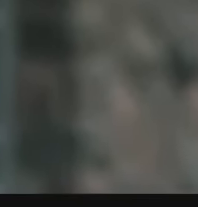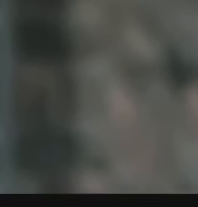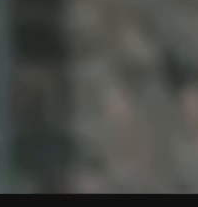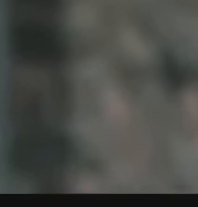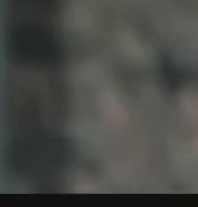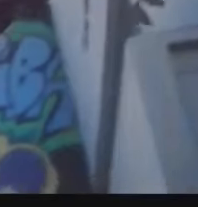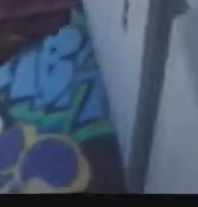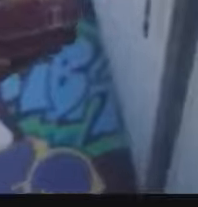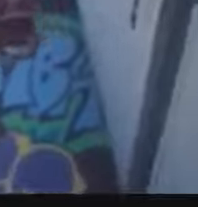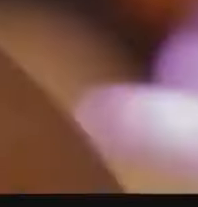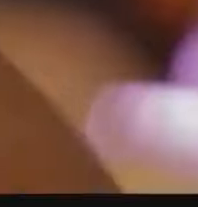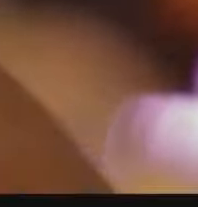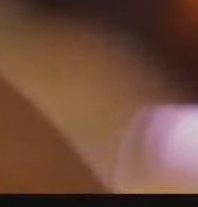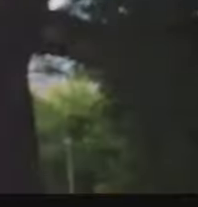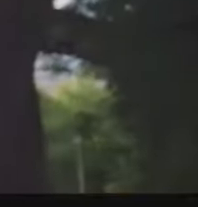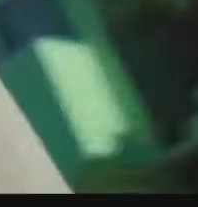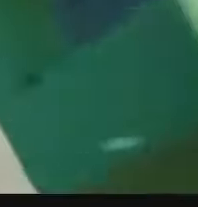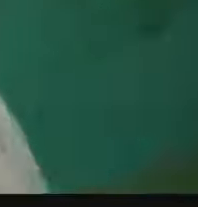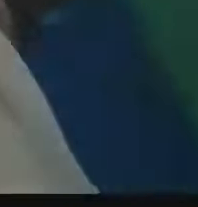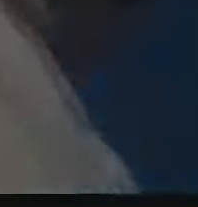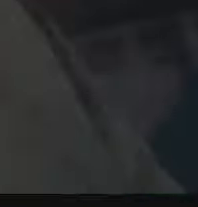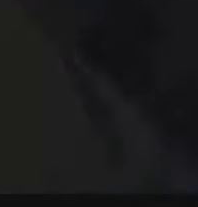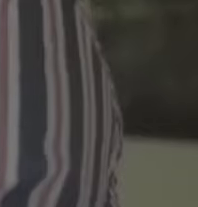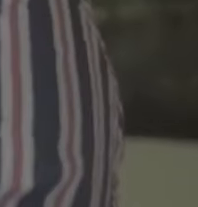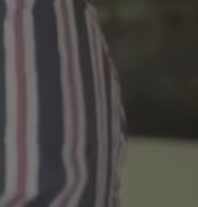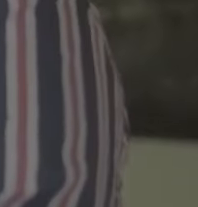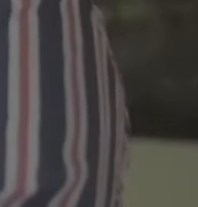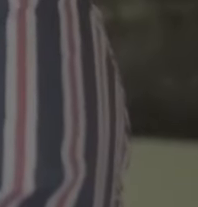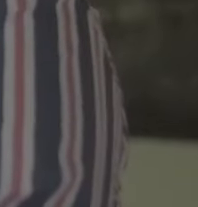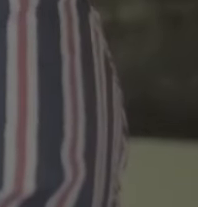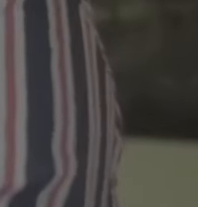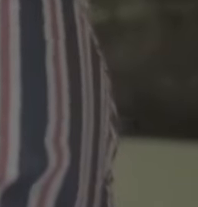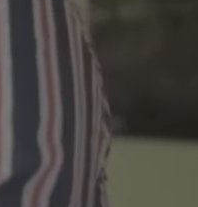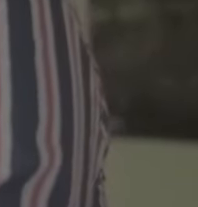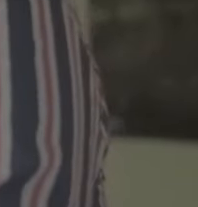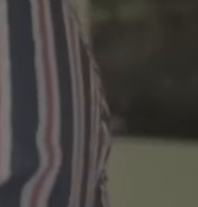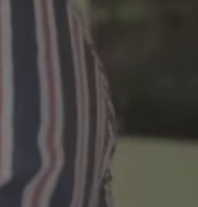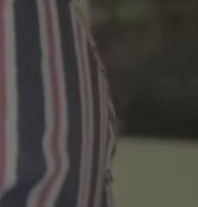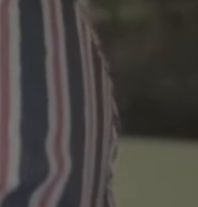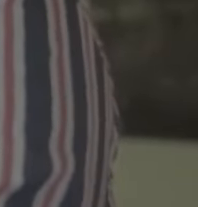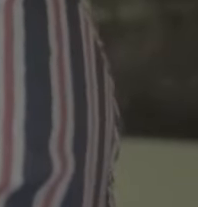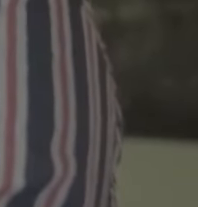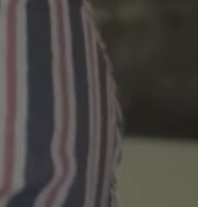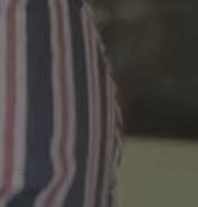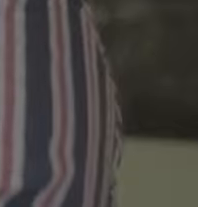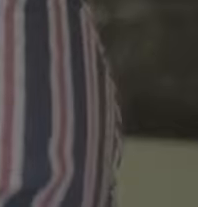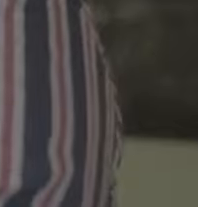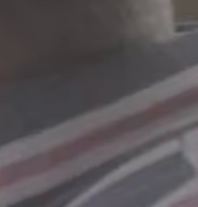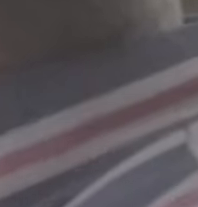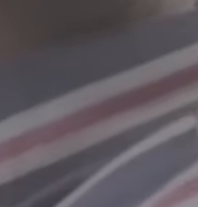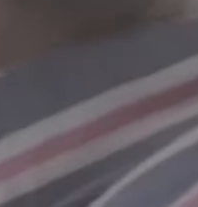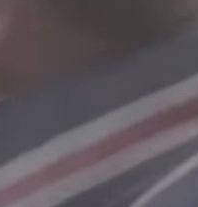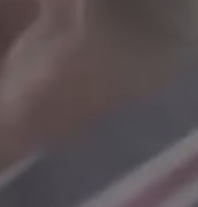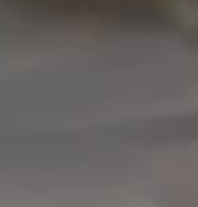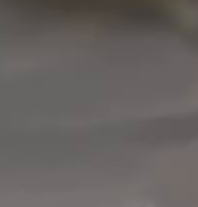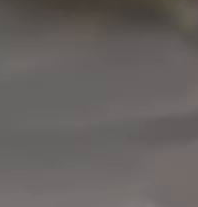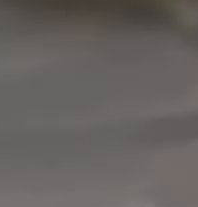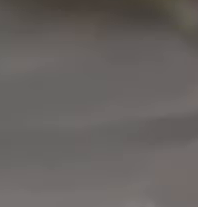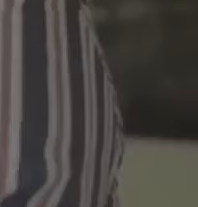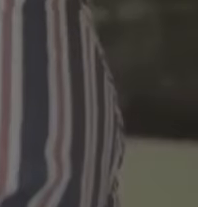brazos abiertos Buenos Aires Ciudad quiero que a partir de ahora para decir te amo en lugar de un corazón uses